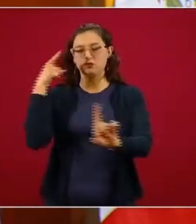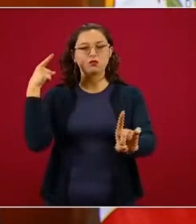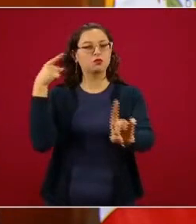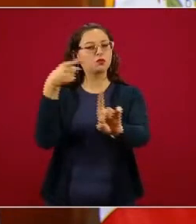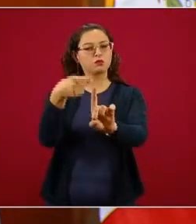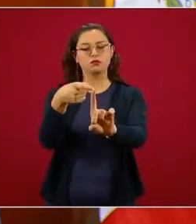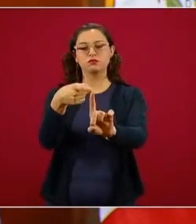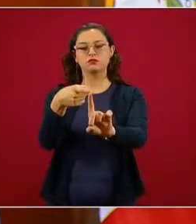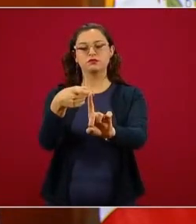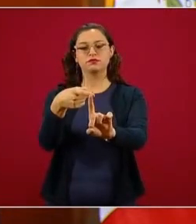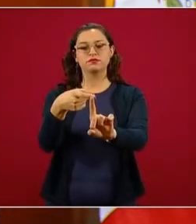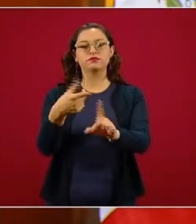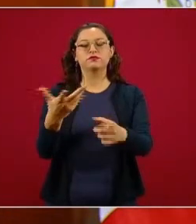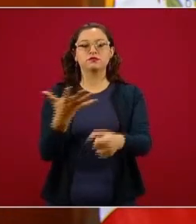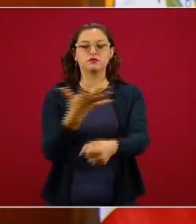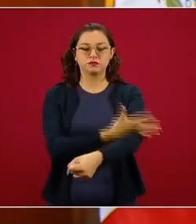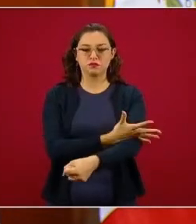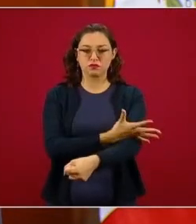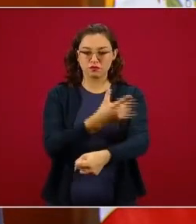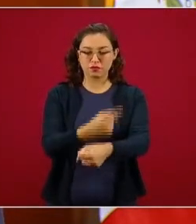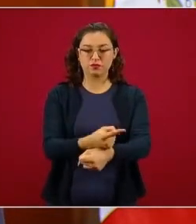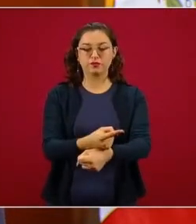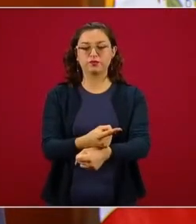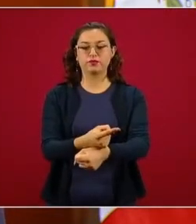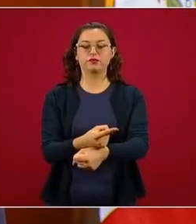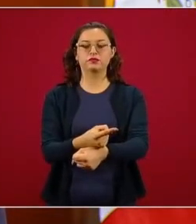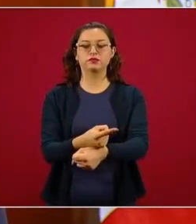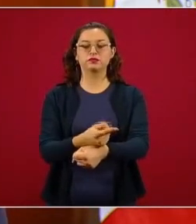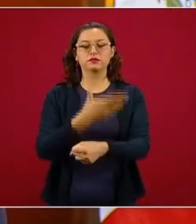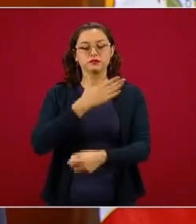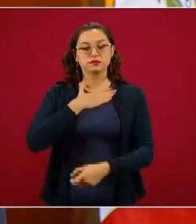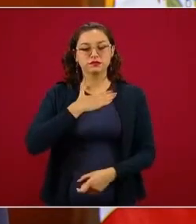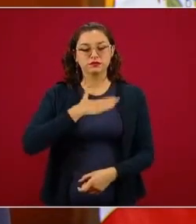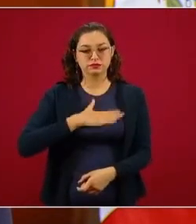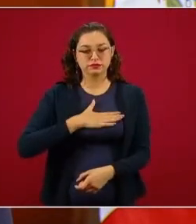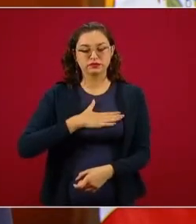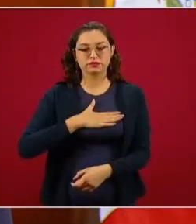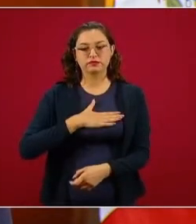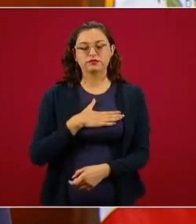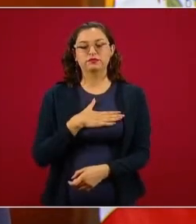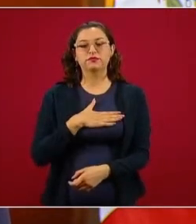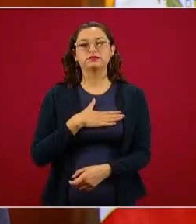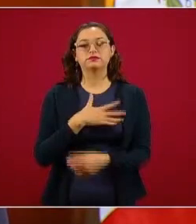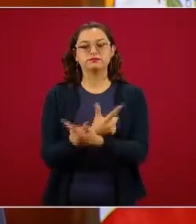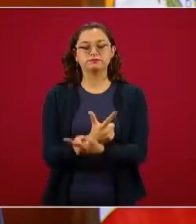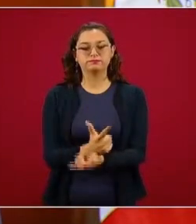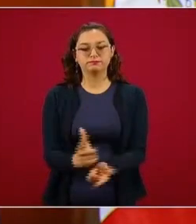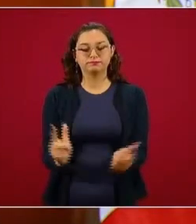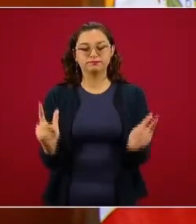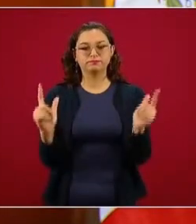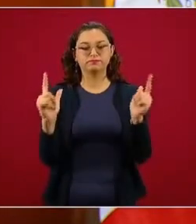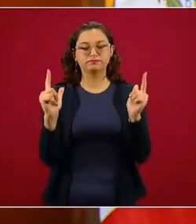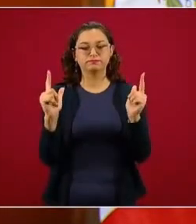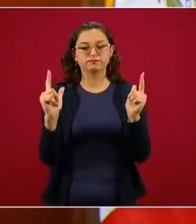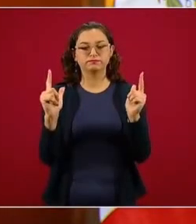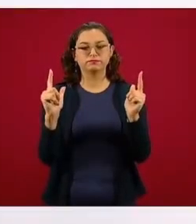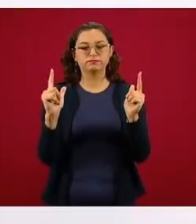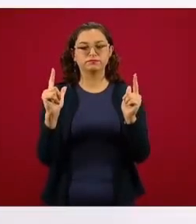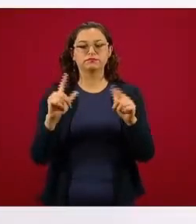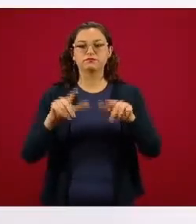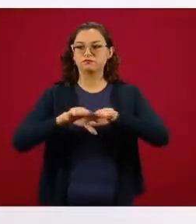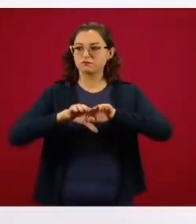principios de la honestidad, la justicia, la libertad,